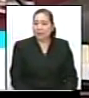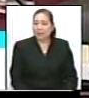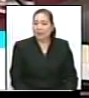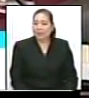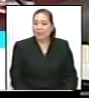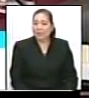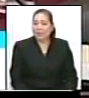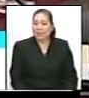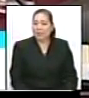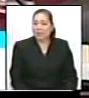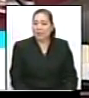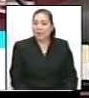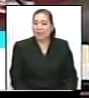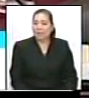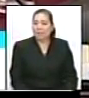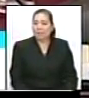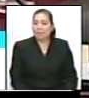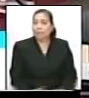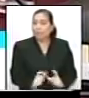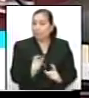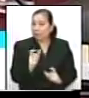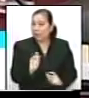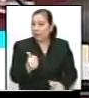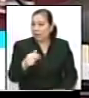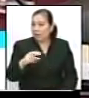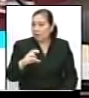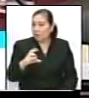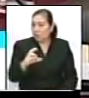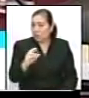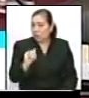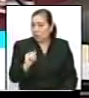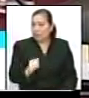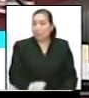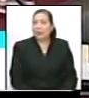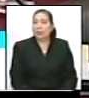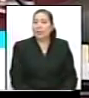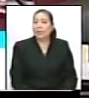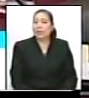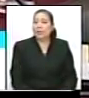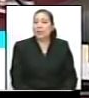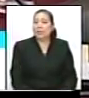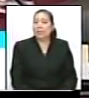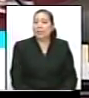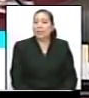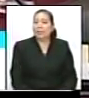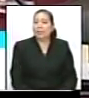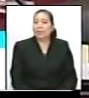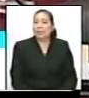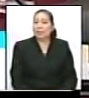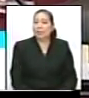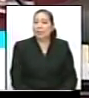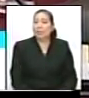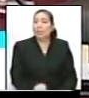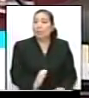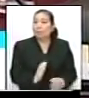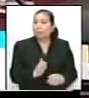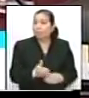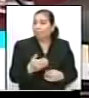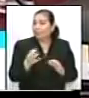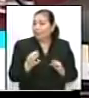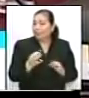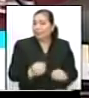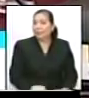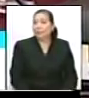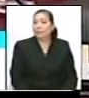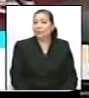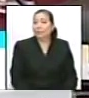la congresista Ananculí a ella le asiste,